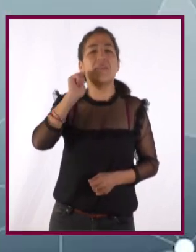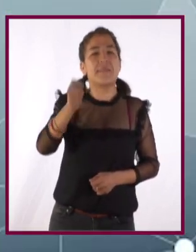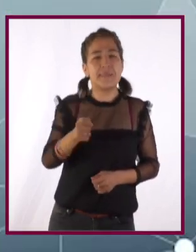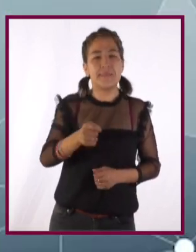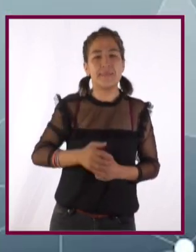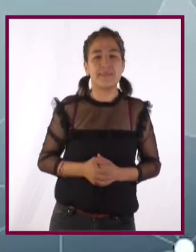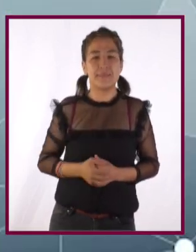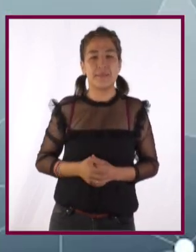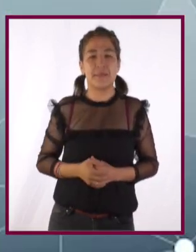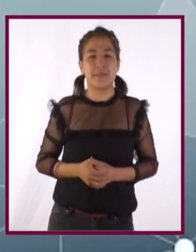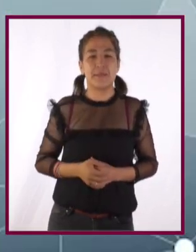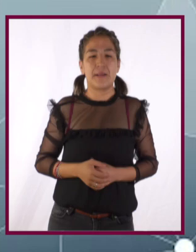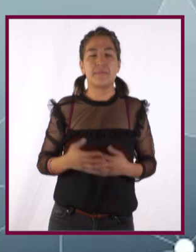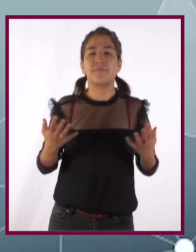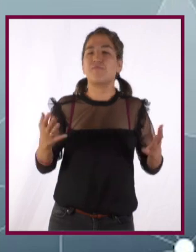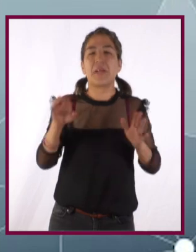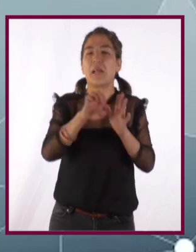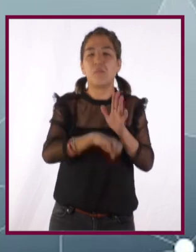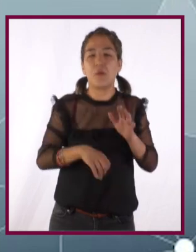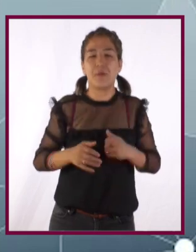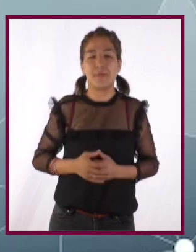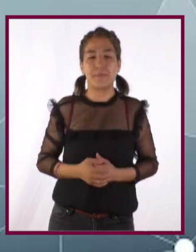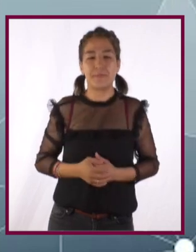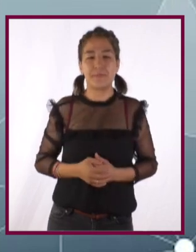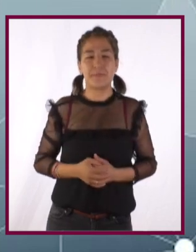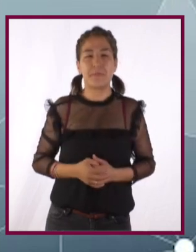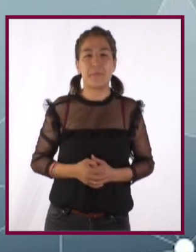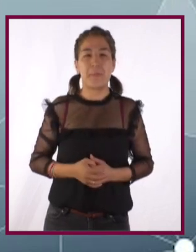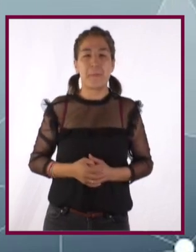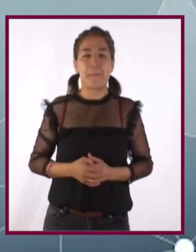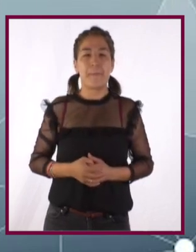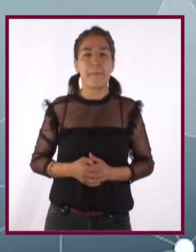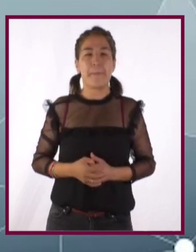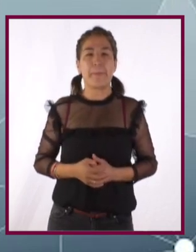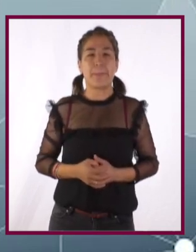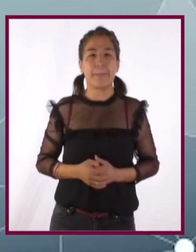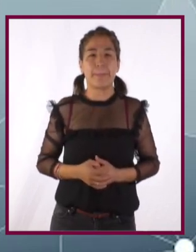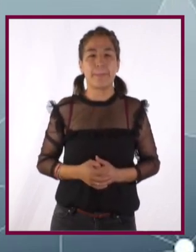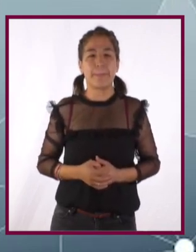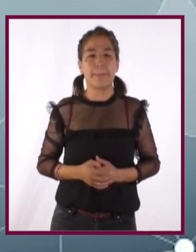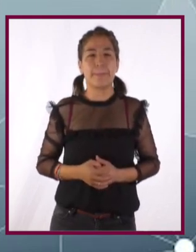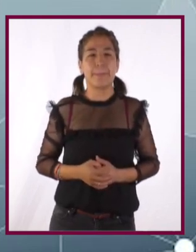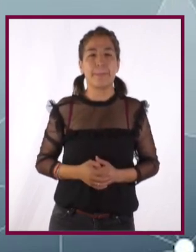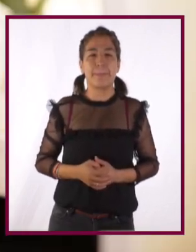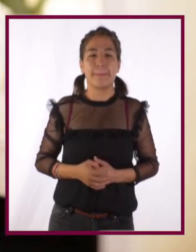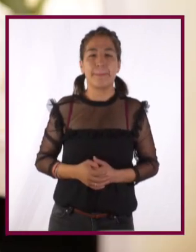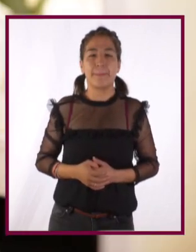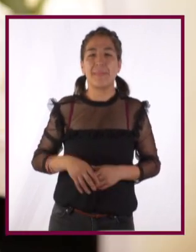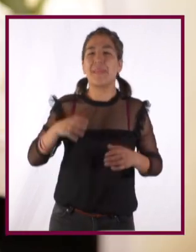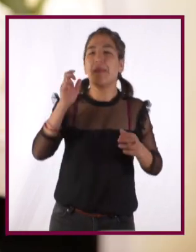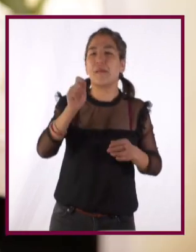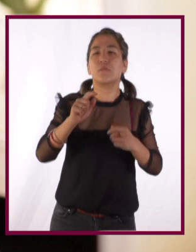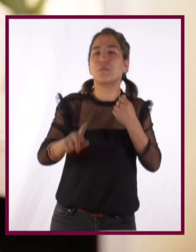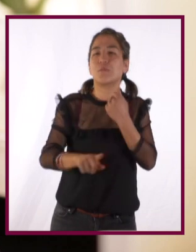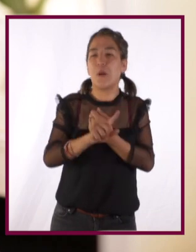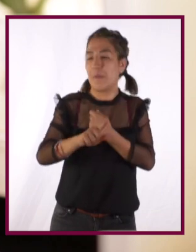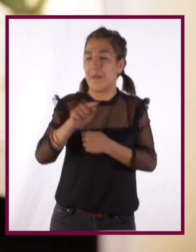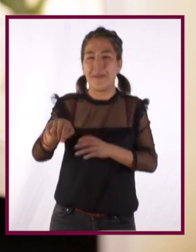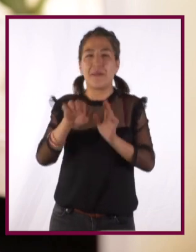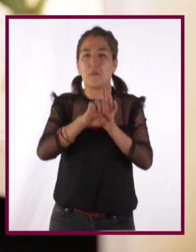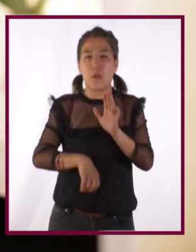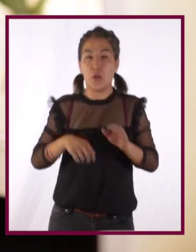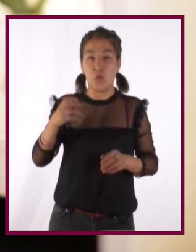Sí, la teoría de conjuntos, ¿cómo juega aquí en este tipo de situaciones? Como había